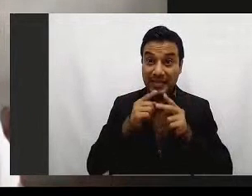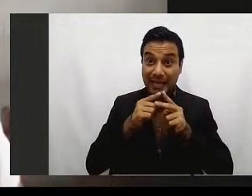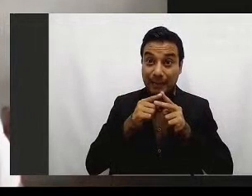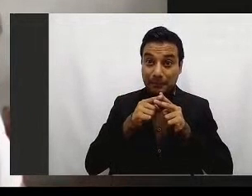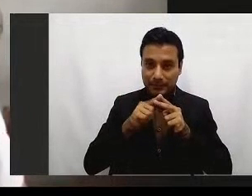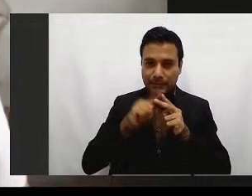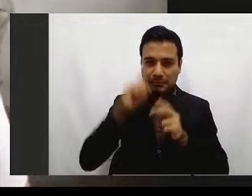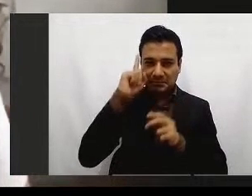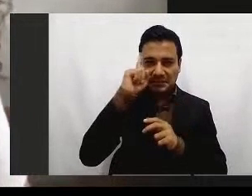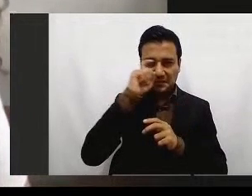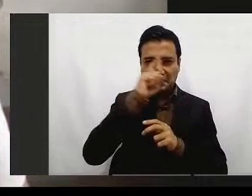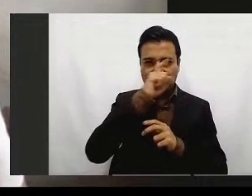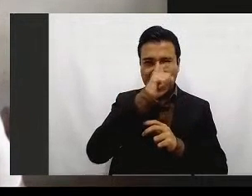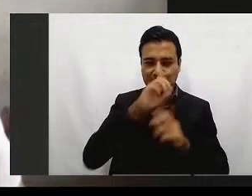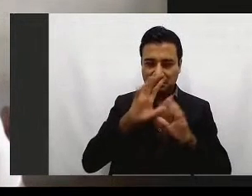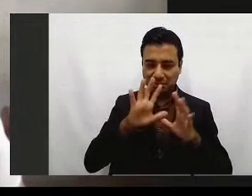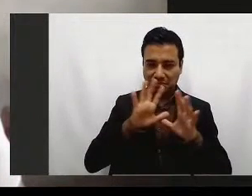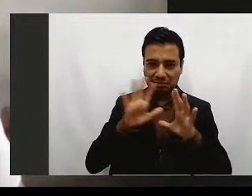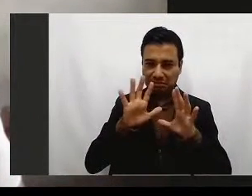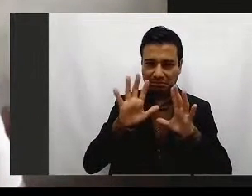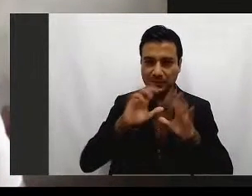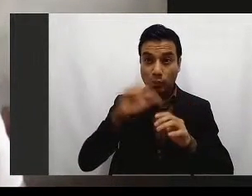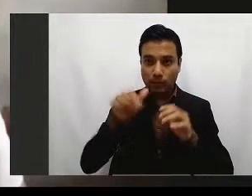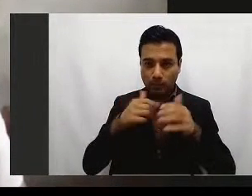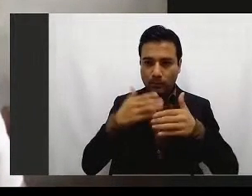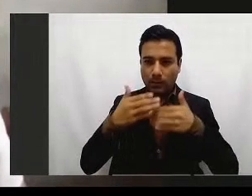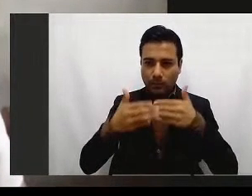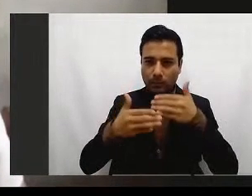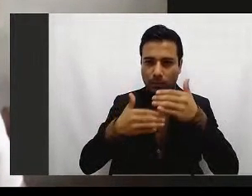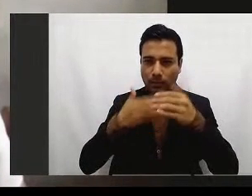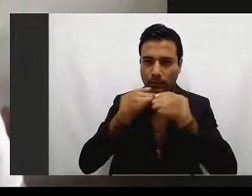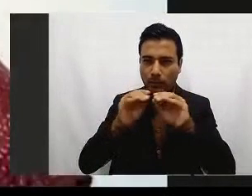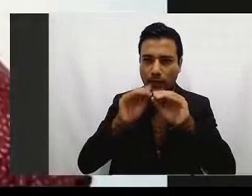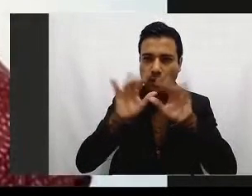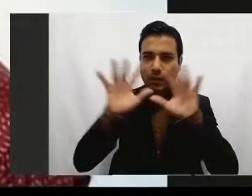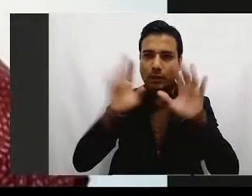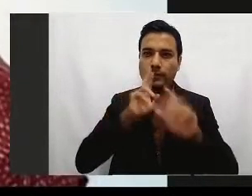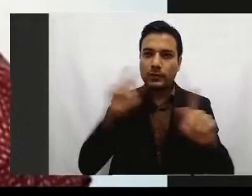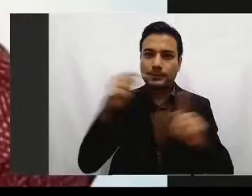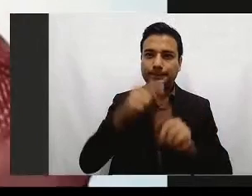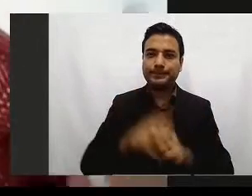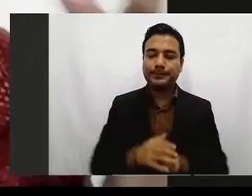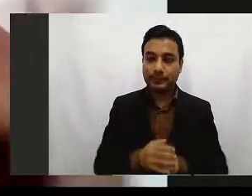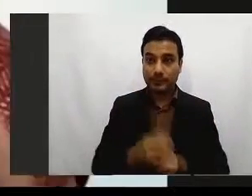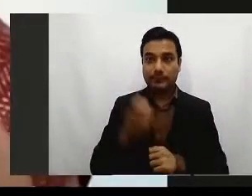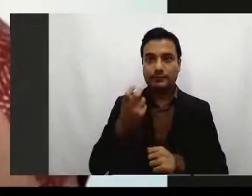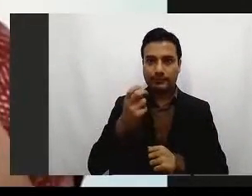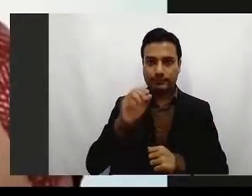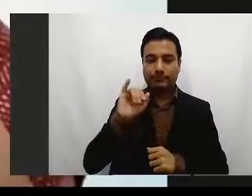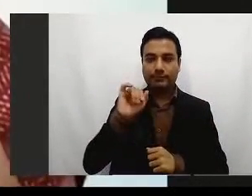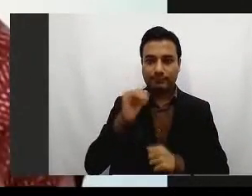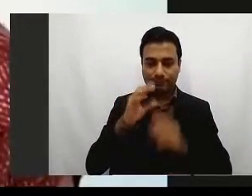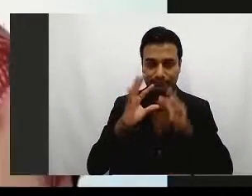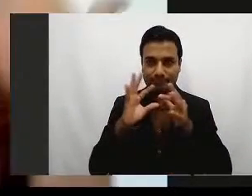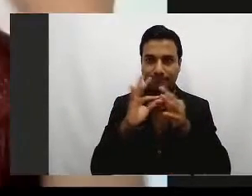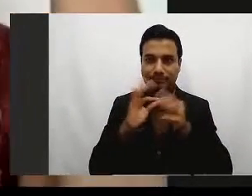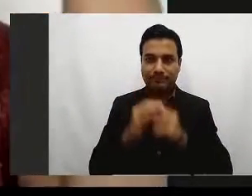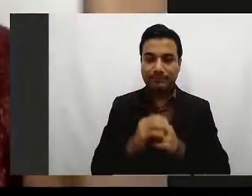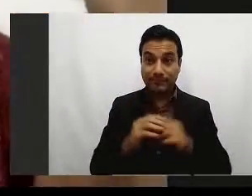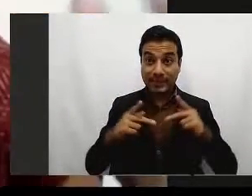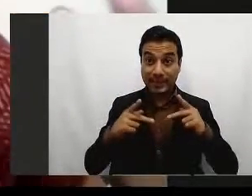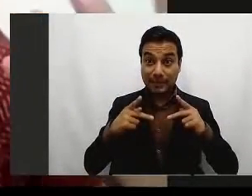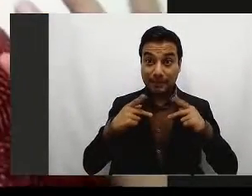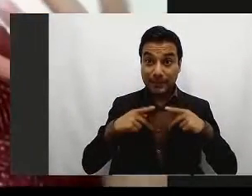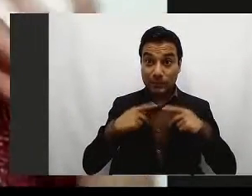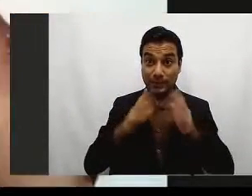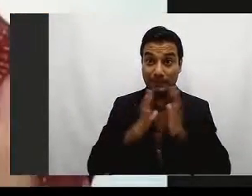parece que sí se logró esa claridad al final. Sí, sobre todo lo que dices, ¿no? O sea, juntar a los participantes con